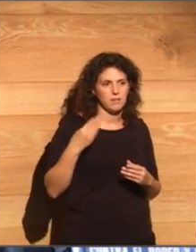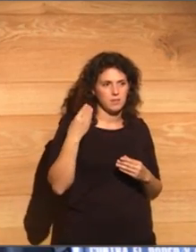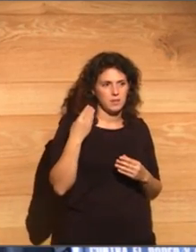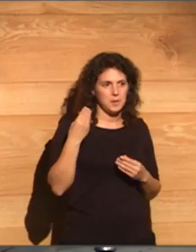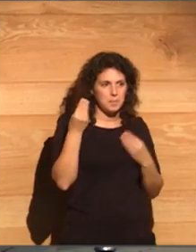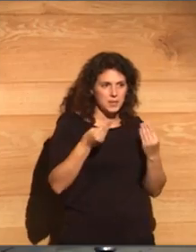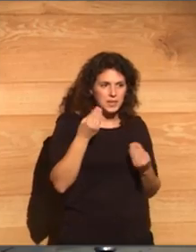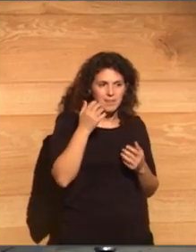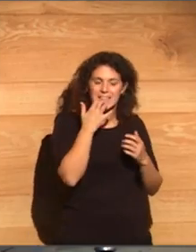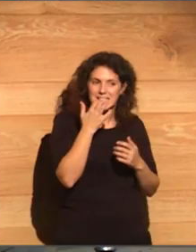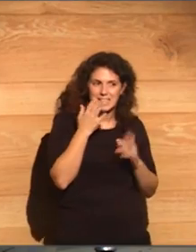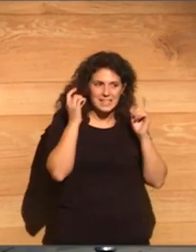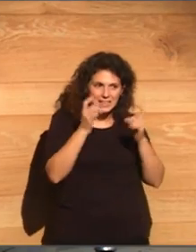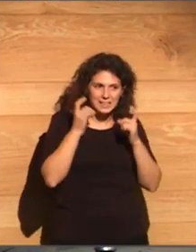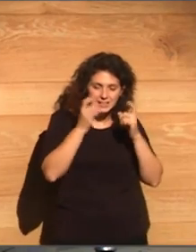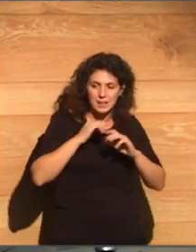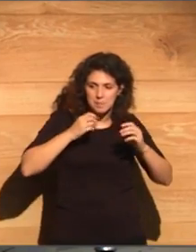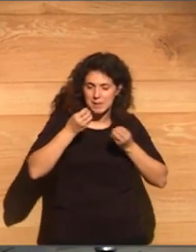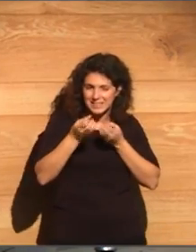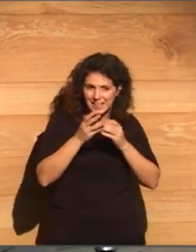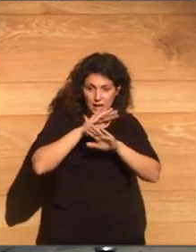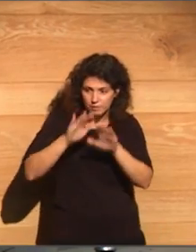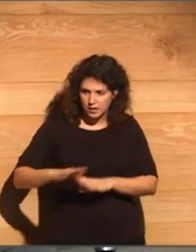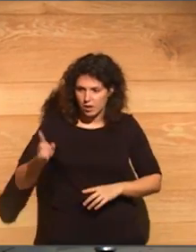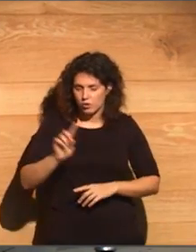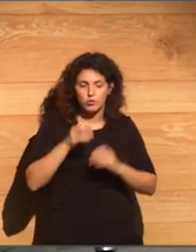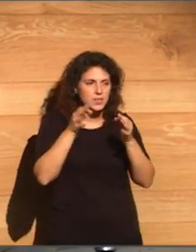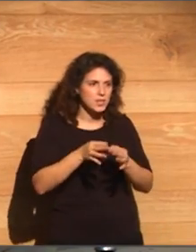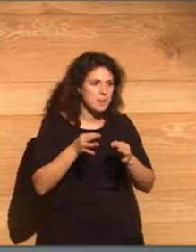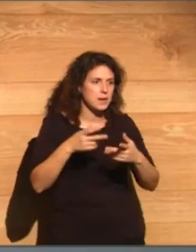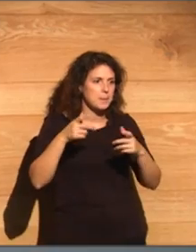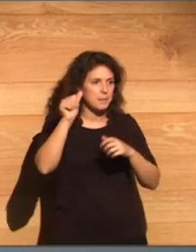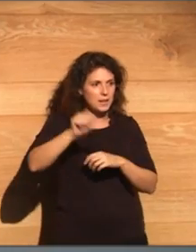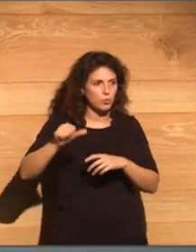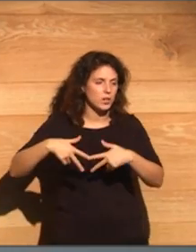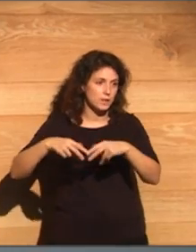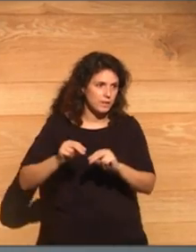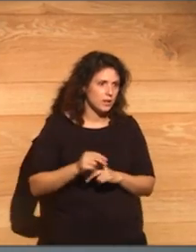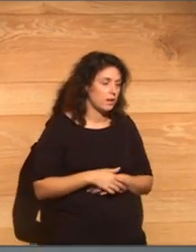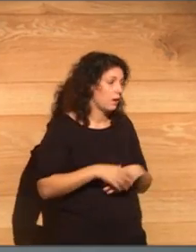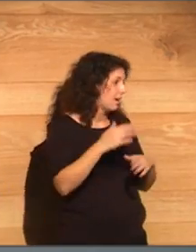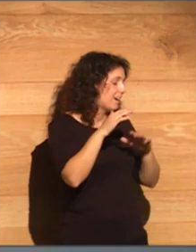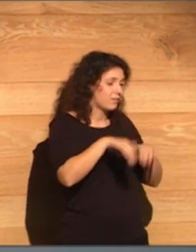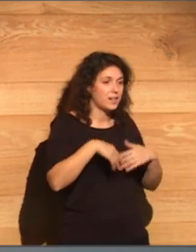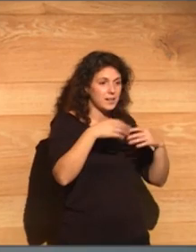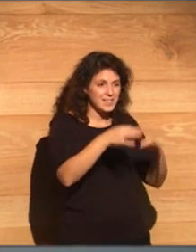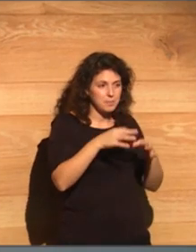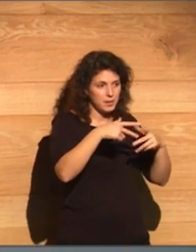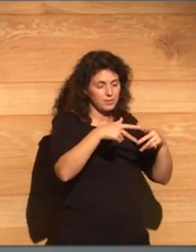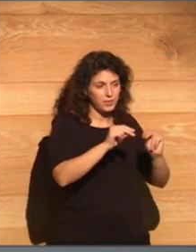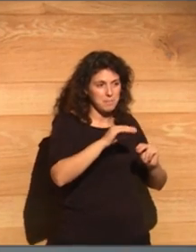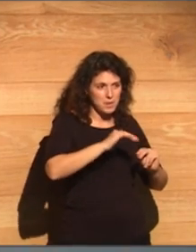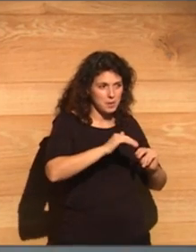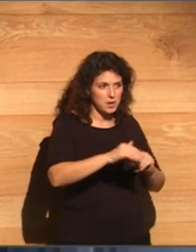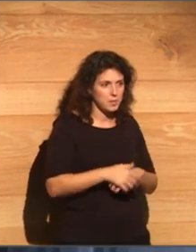de intentar dar un mensaje al final y no, y aquí simplemente acabo las películas. Acabo mal. Lo bonito que hubiera sido, mientras están toreando